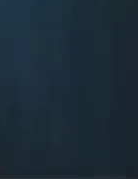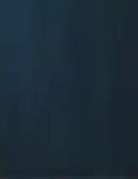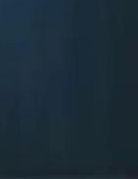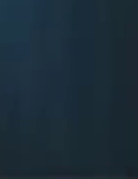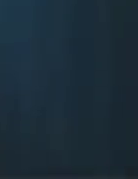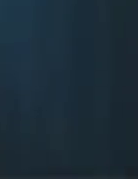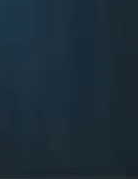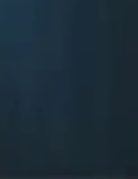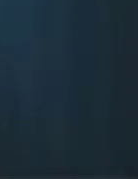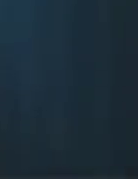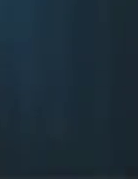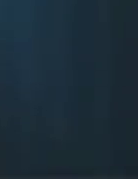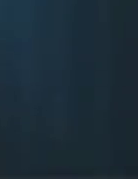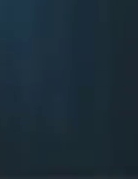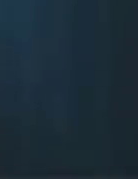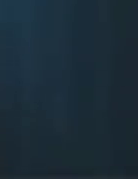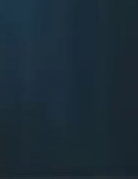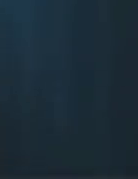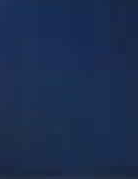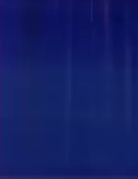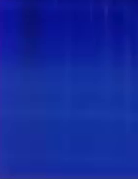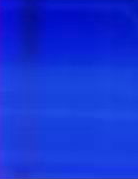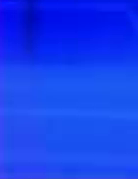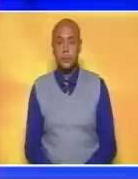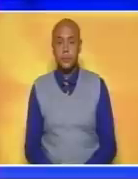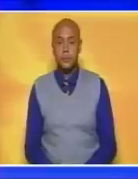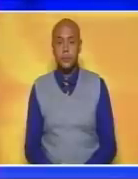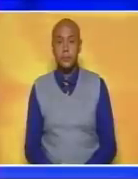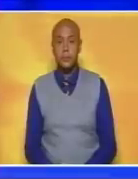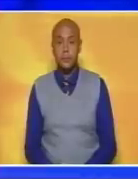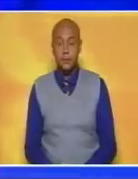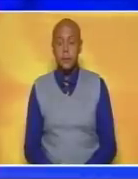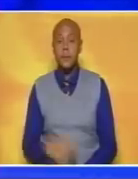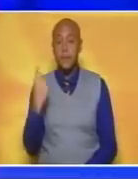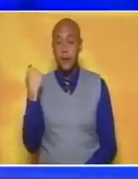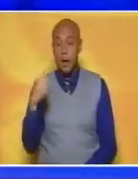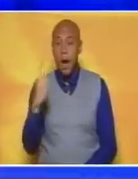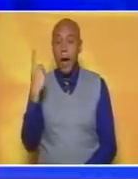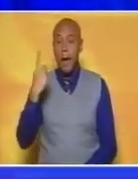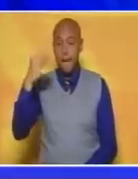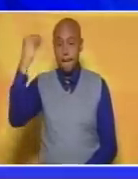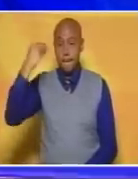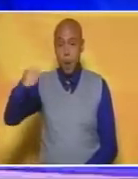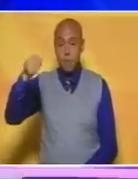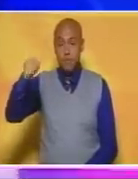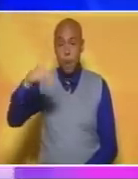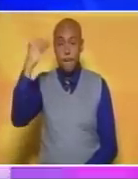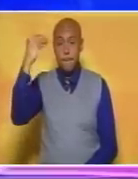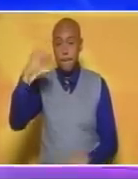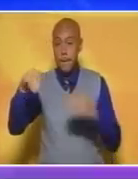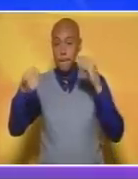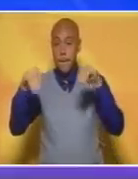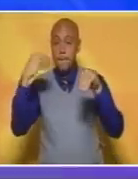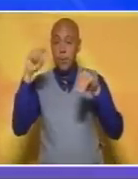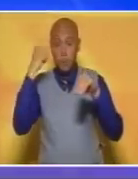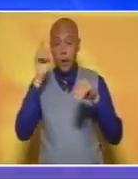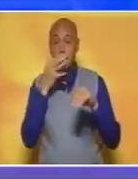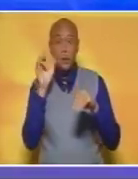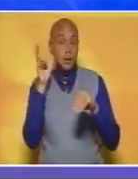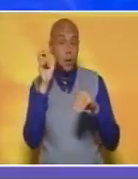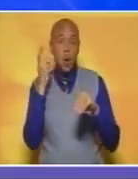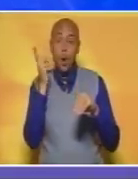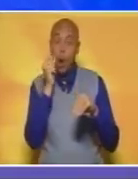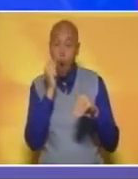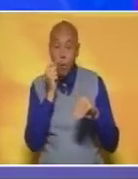bit faster and you talk like you know everything. There's more of a mentality. Suenan las campanas de boda para el reggaetonero Ozuna, quien